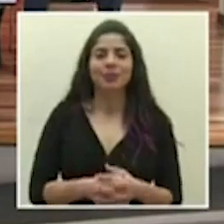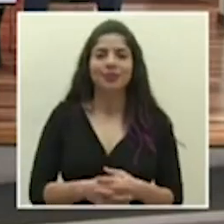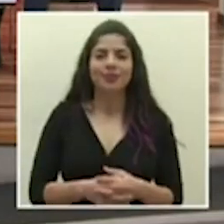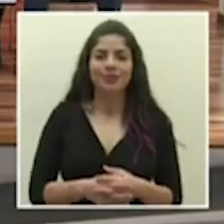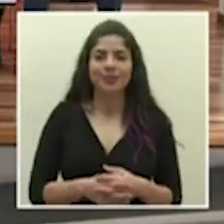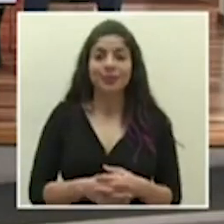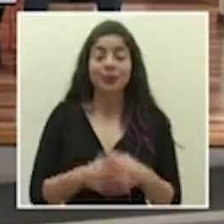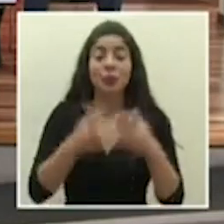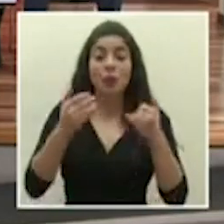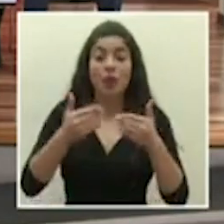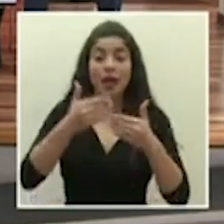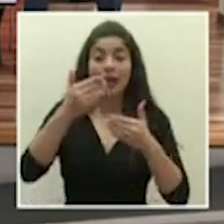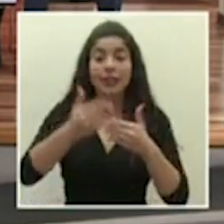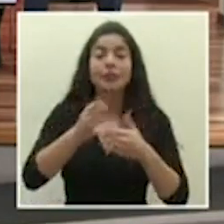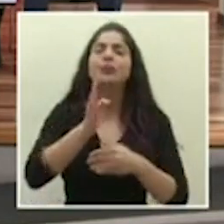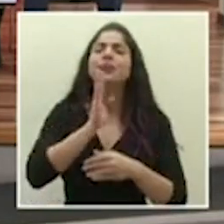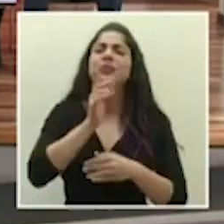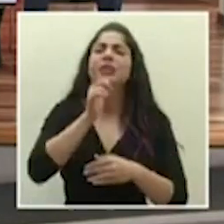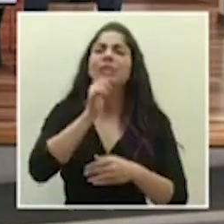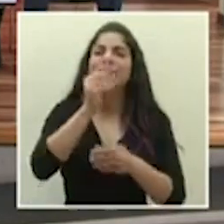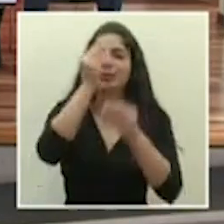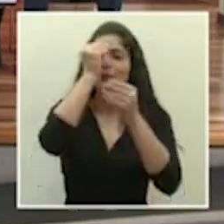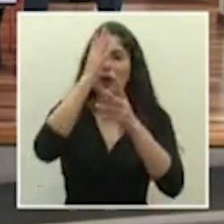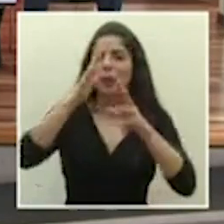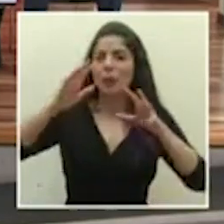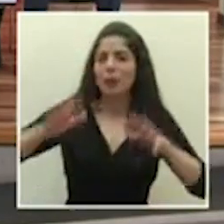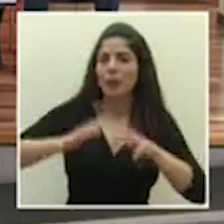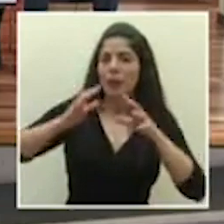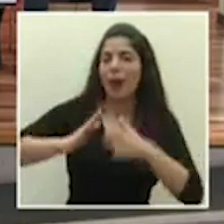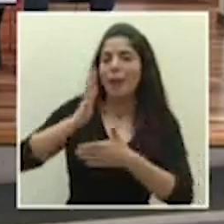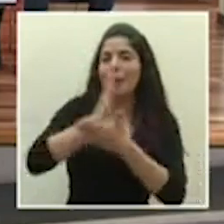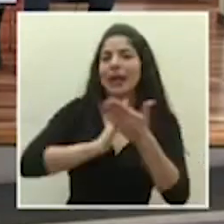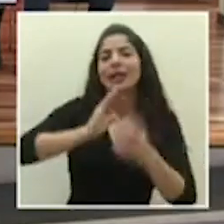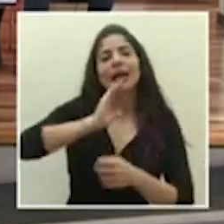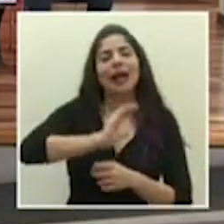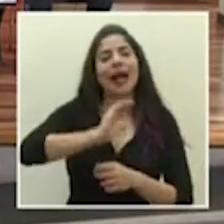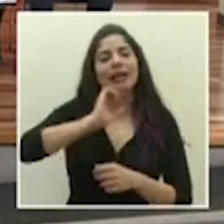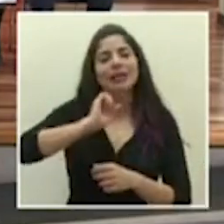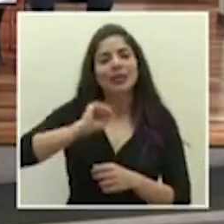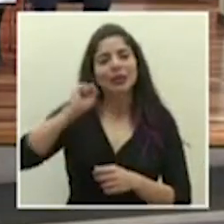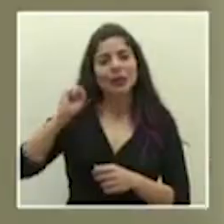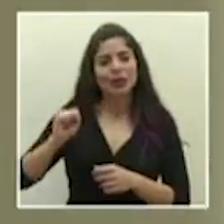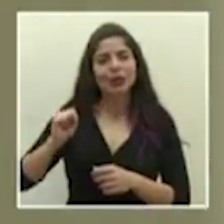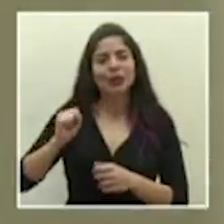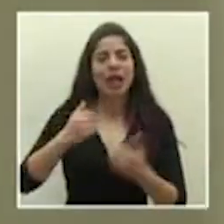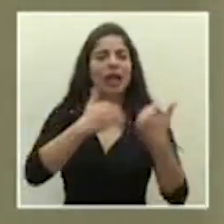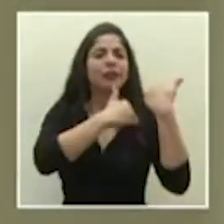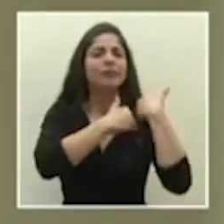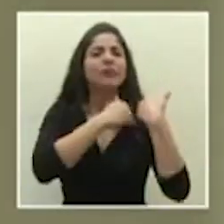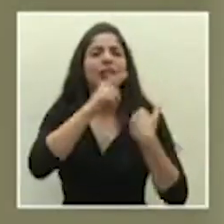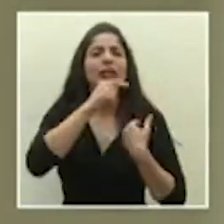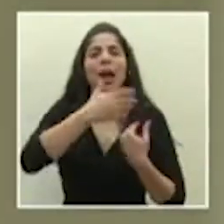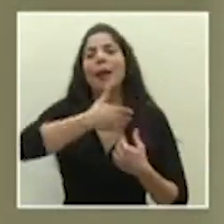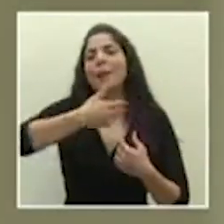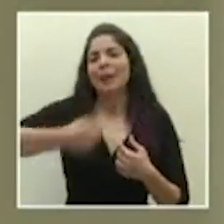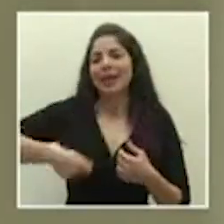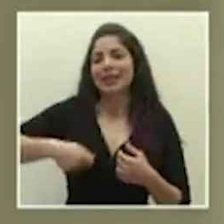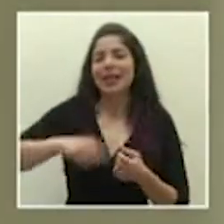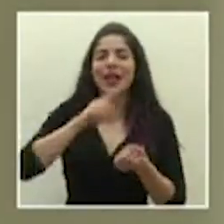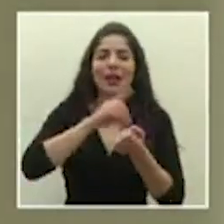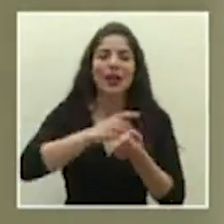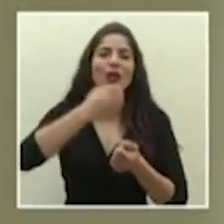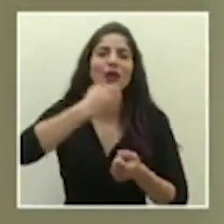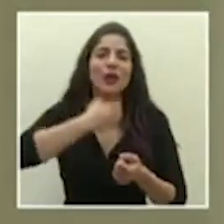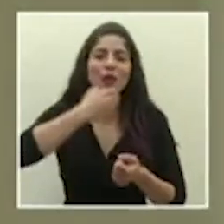a continuación escucharemos el informe de acciones de la caja costarricense de seguro social por parte del presidente ejecutivo el doctor